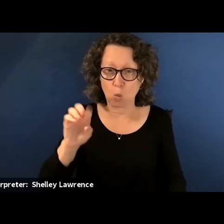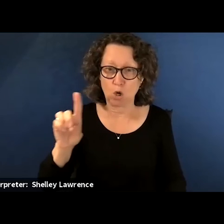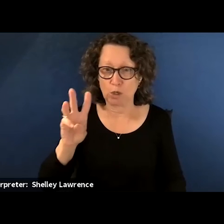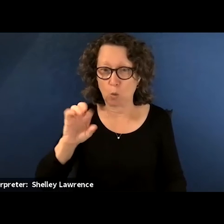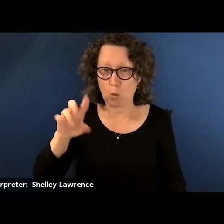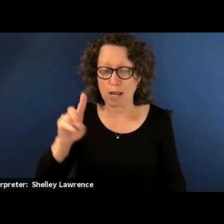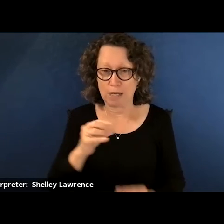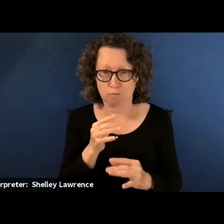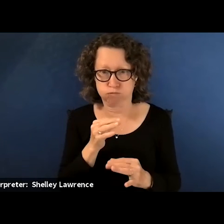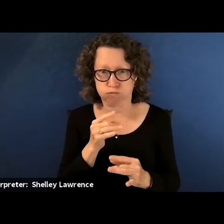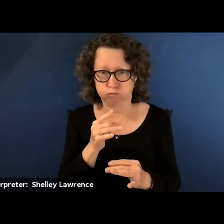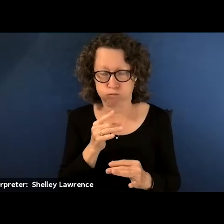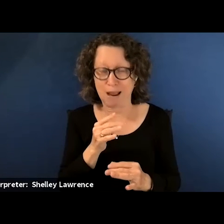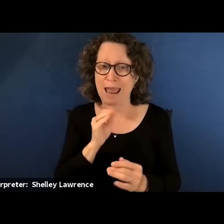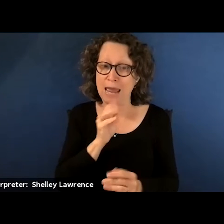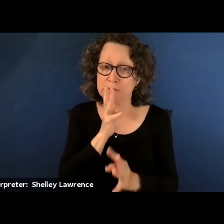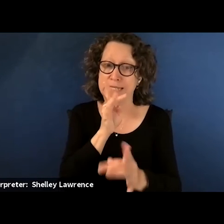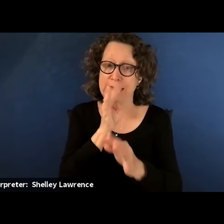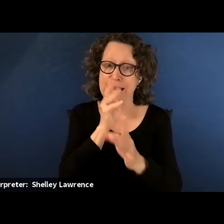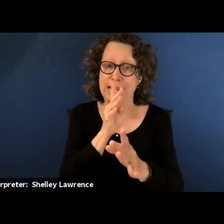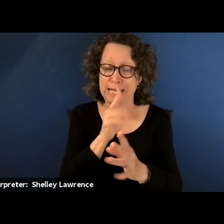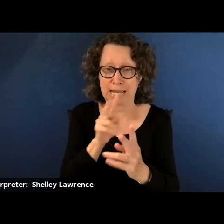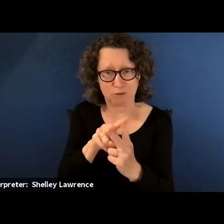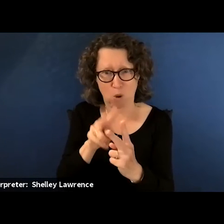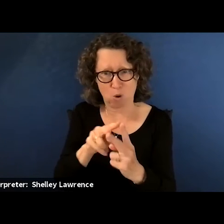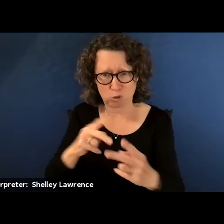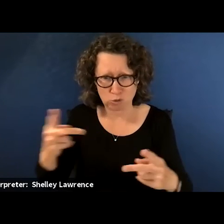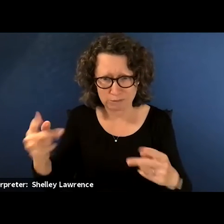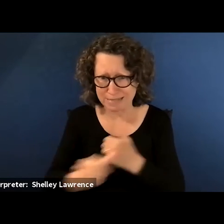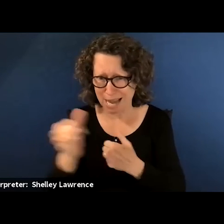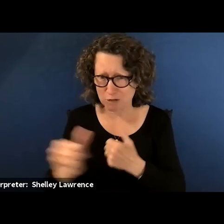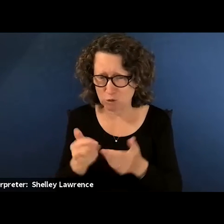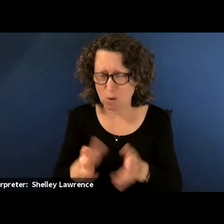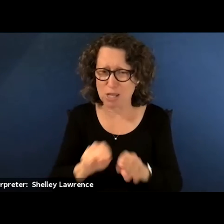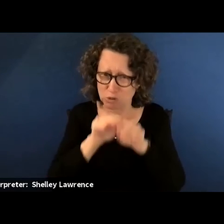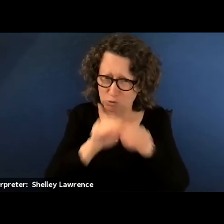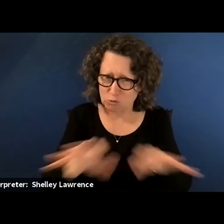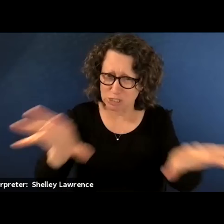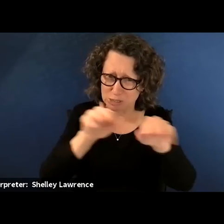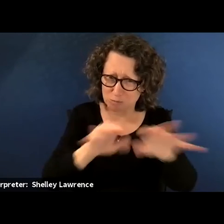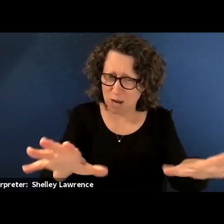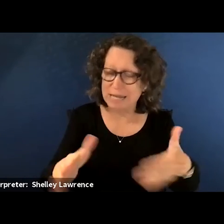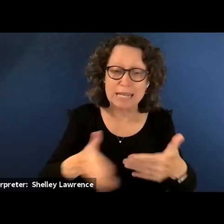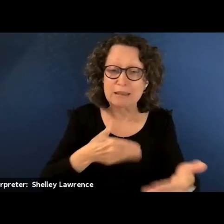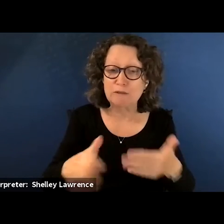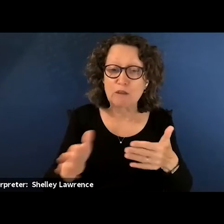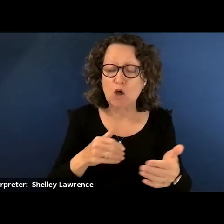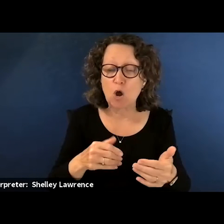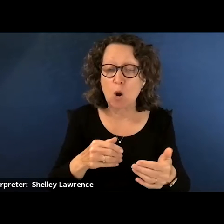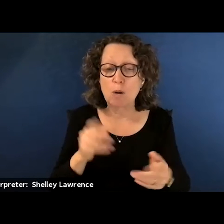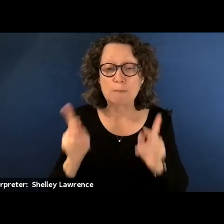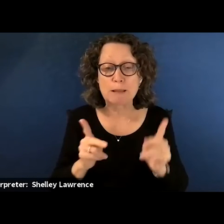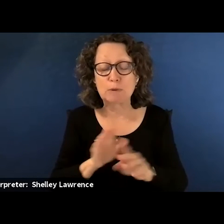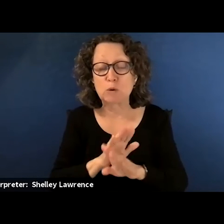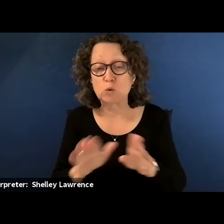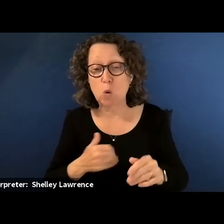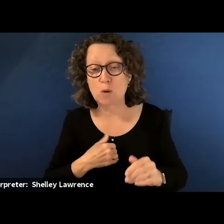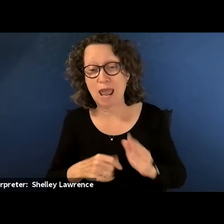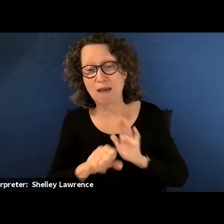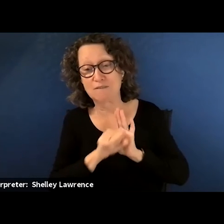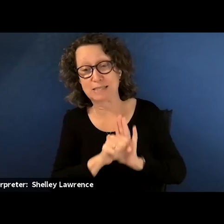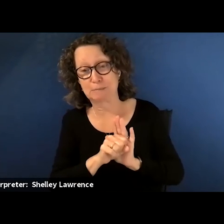muy peligroso? Y también el canto son las formas peligrosas de poder